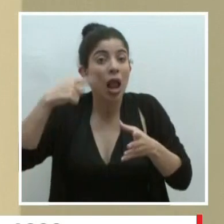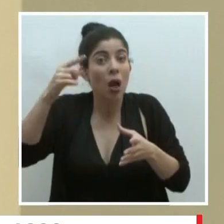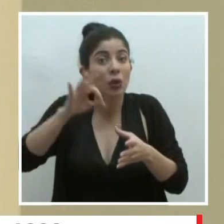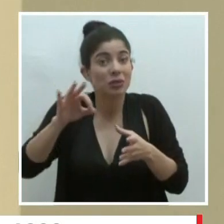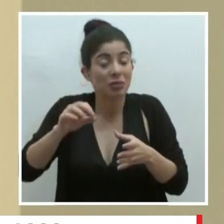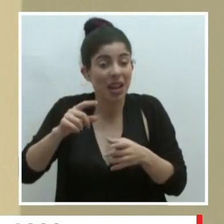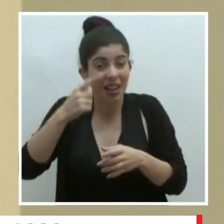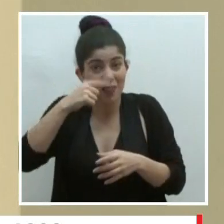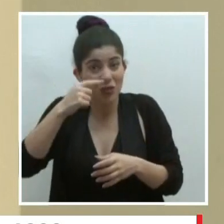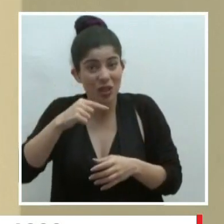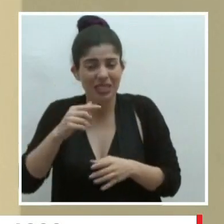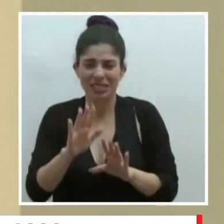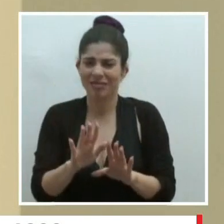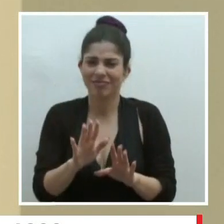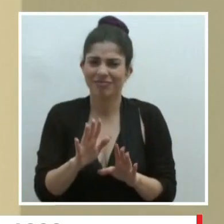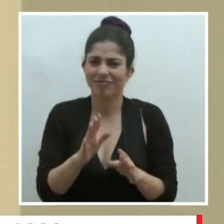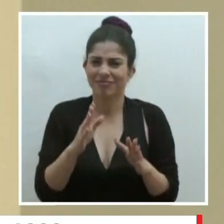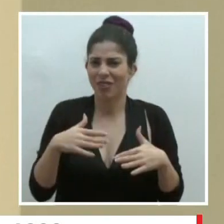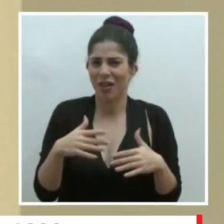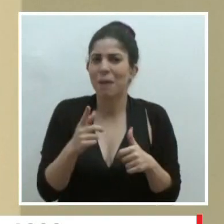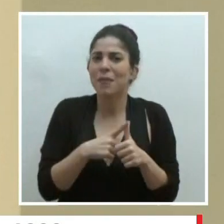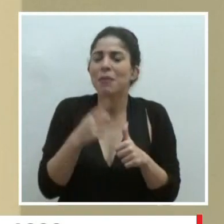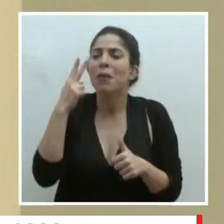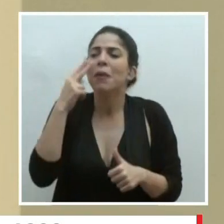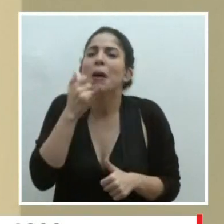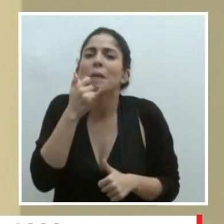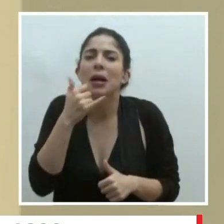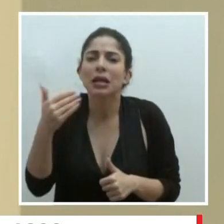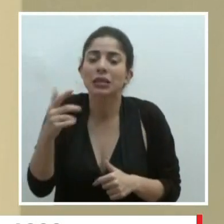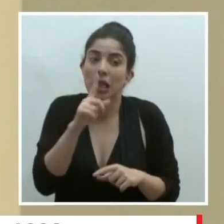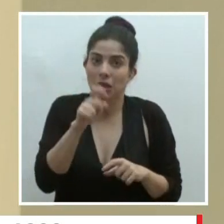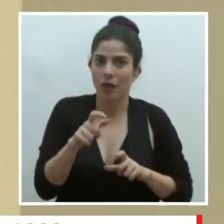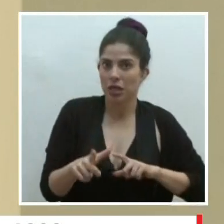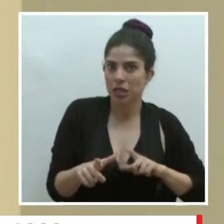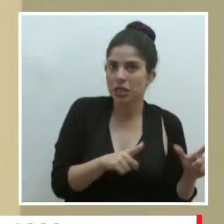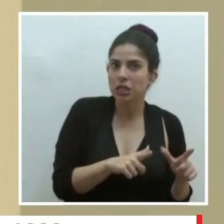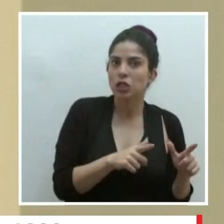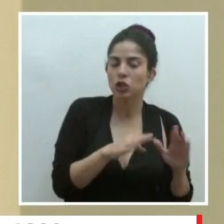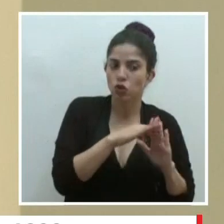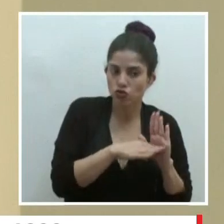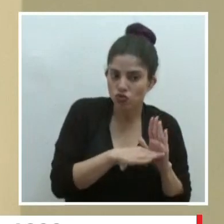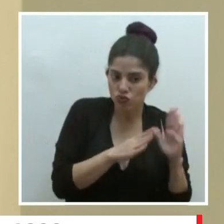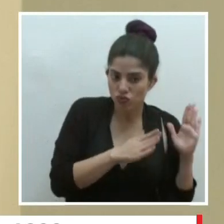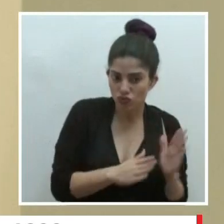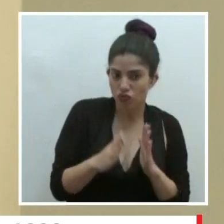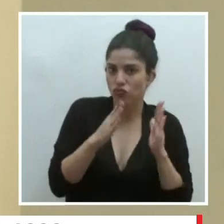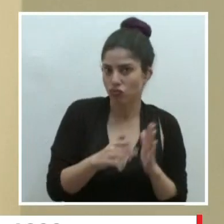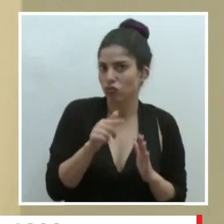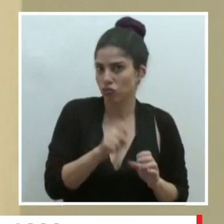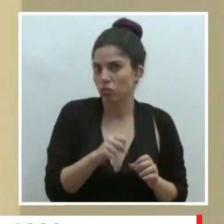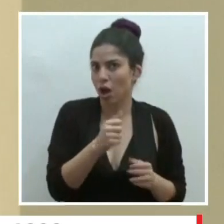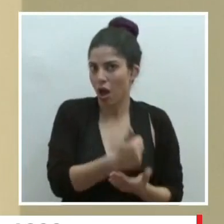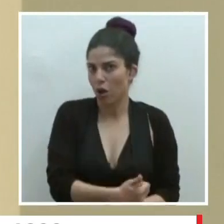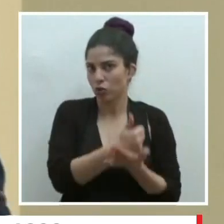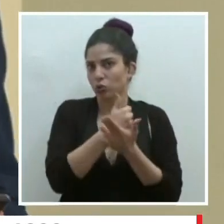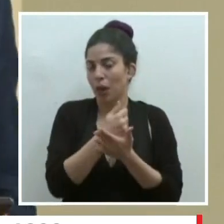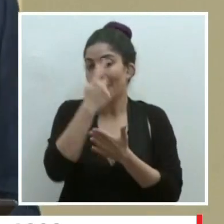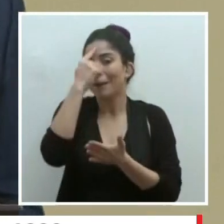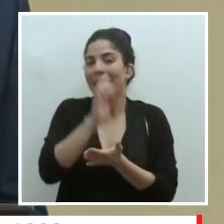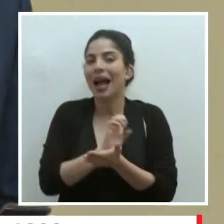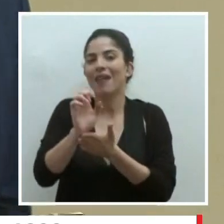semana, yo diría que tenemos que ver qué va a pasar, pero tenemos que estar prevenidos. Todas las medidas que hemos estado tomando, claro que van a ayudar a